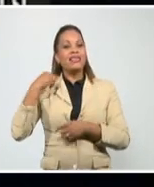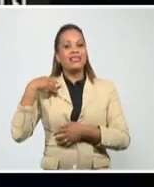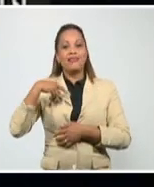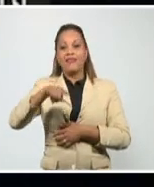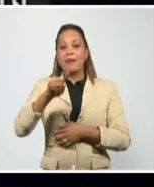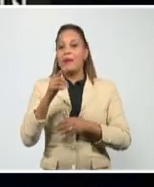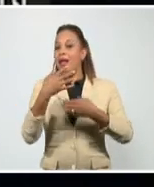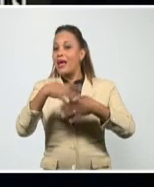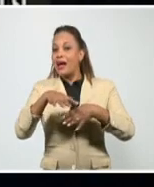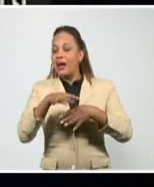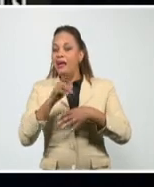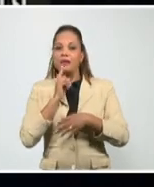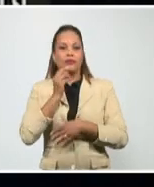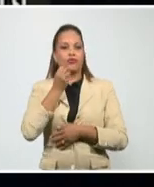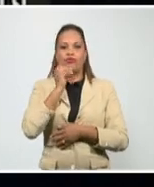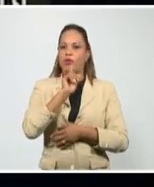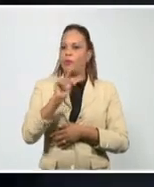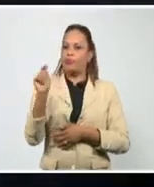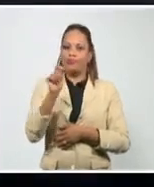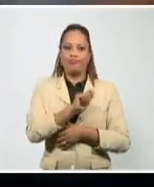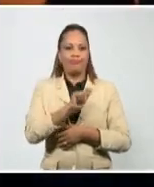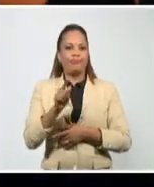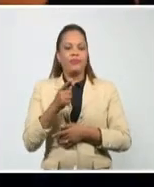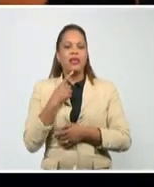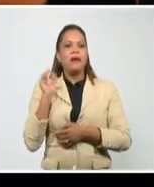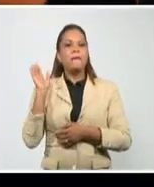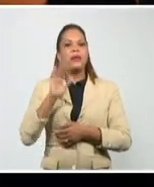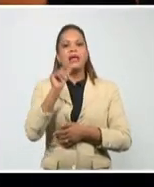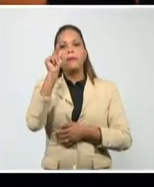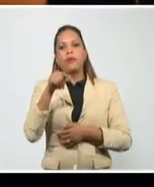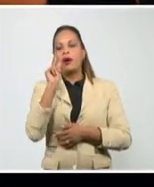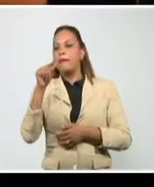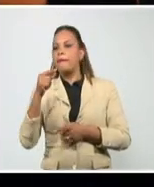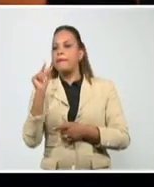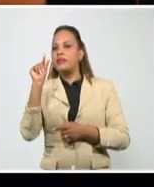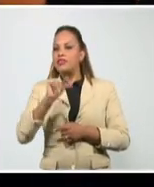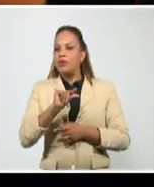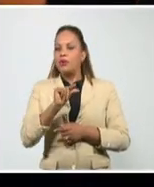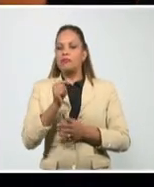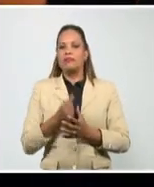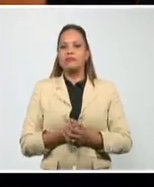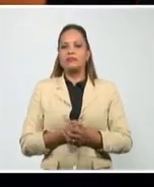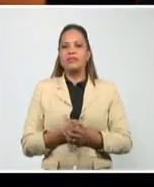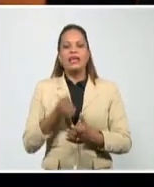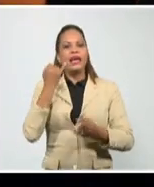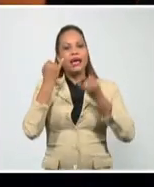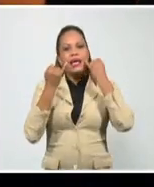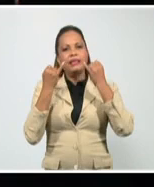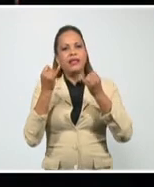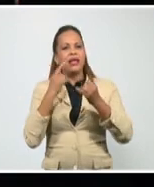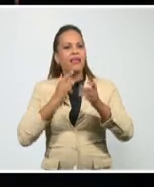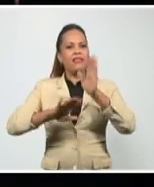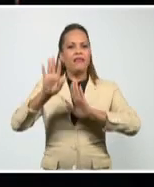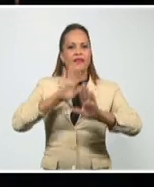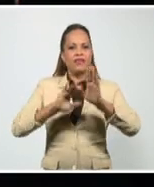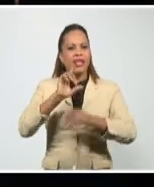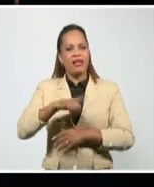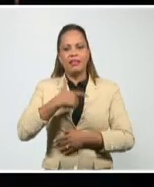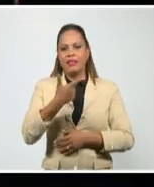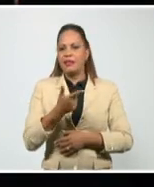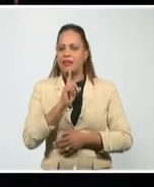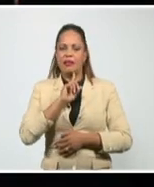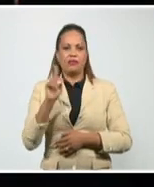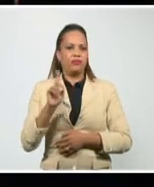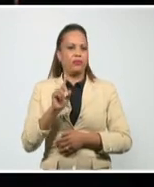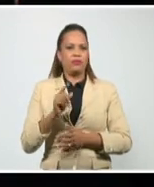Cuba, no se da, vienen muy pocas personas. Su principal interés ya no parece ser la defensa de lo artístico en lo que